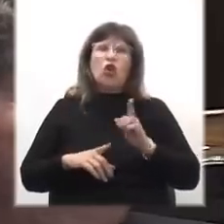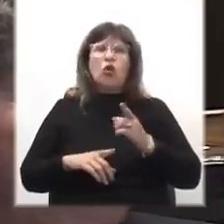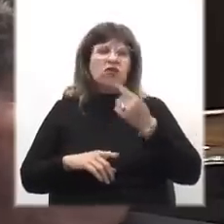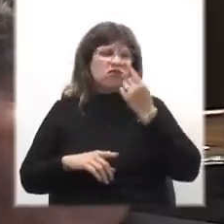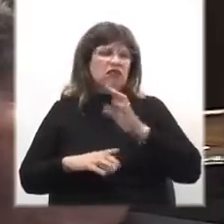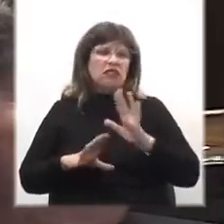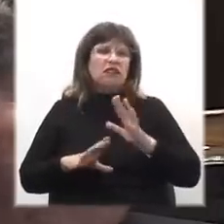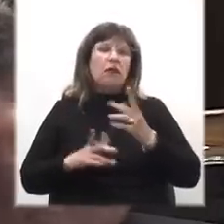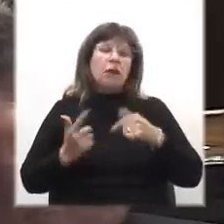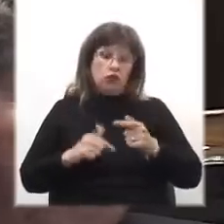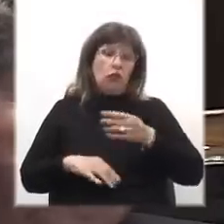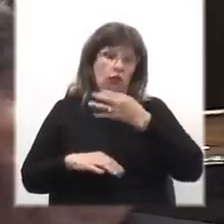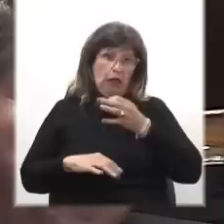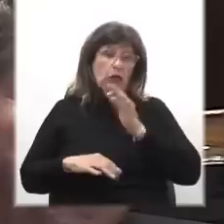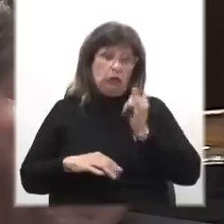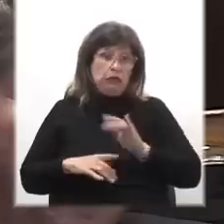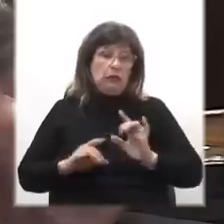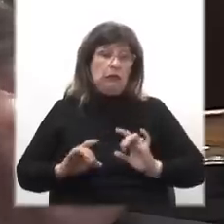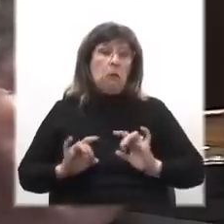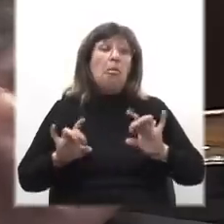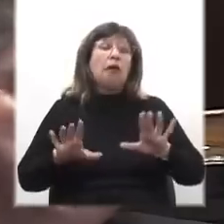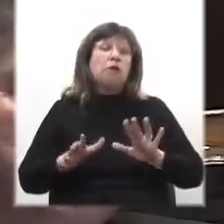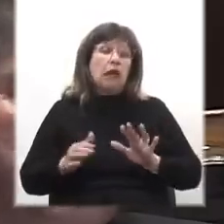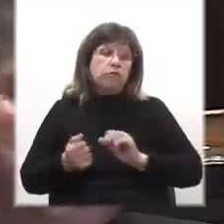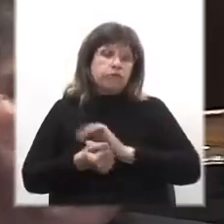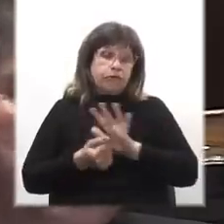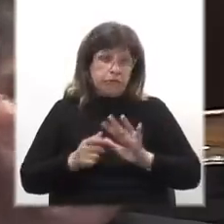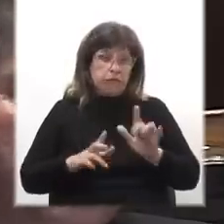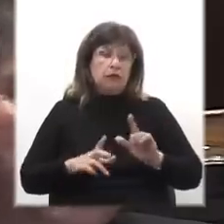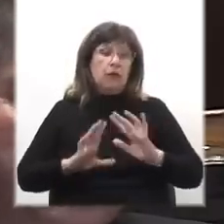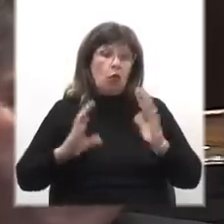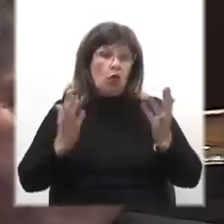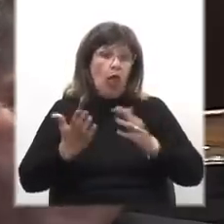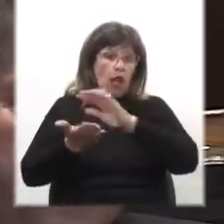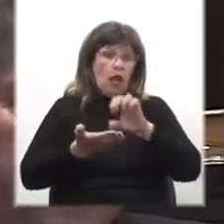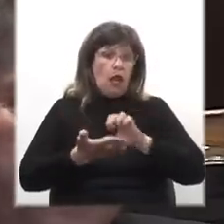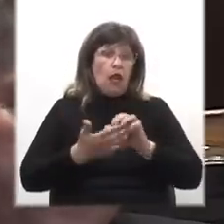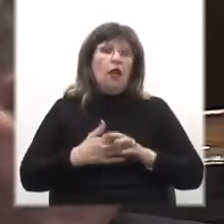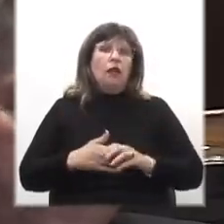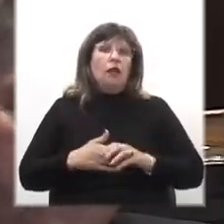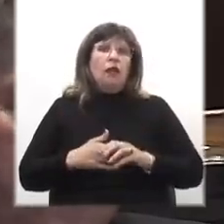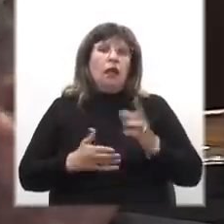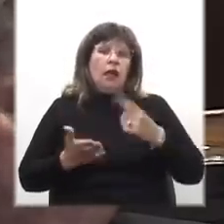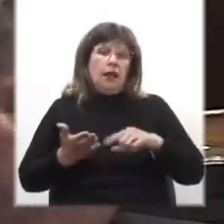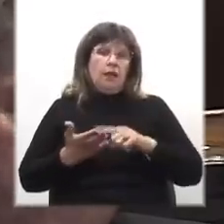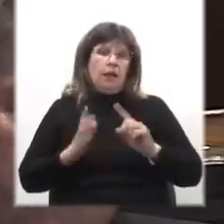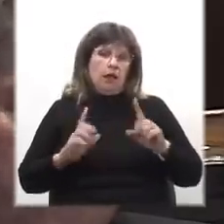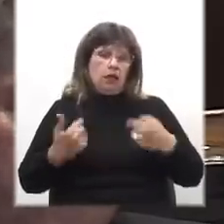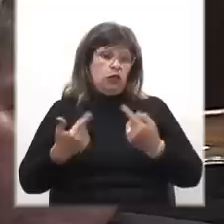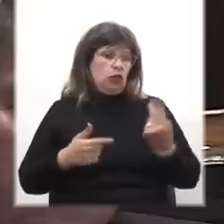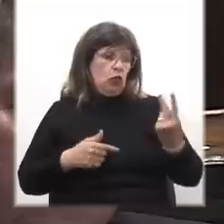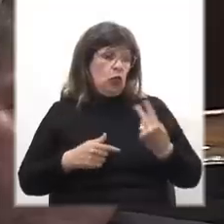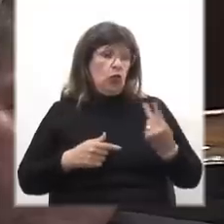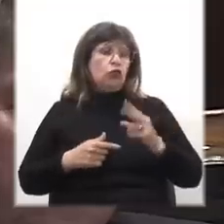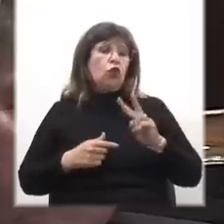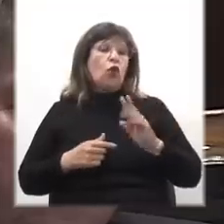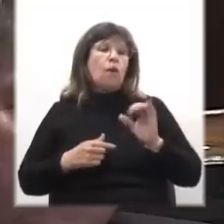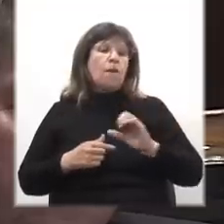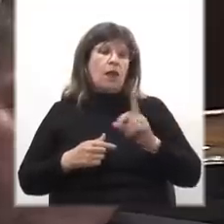pero se declaró, le permitía al gobierno, es más, nosotros, con el diputado Vega y